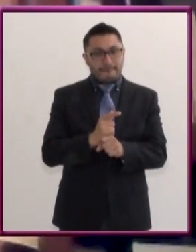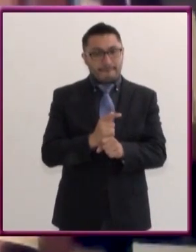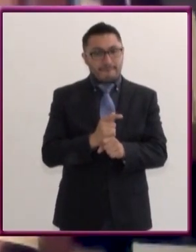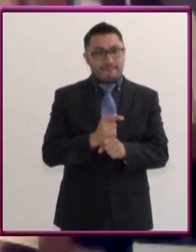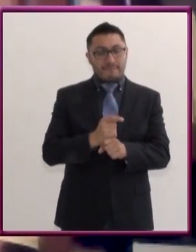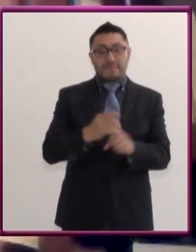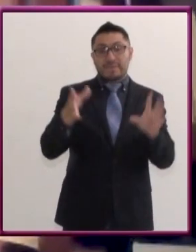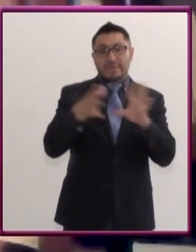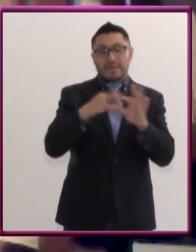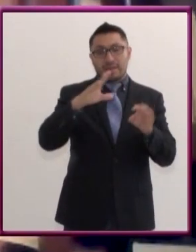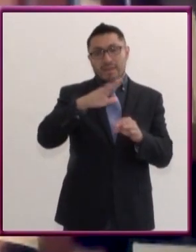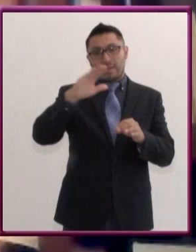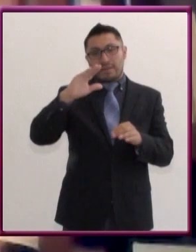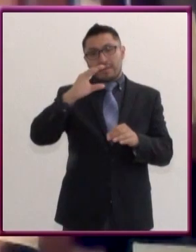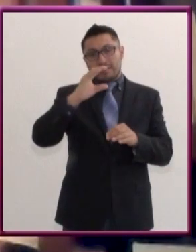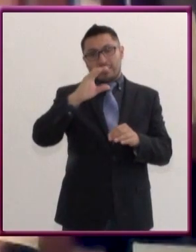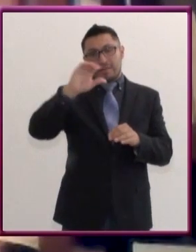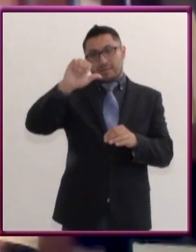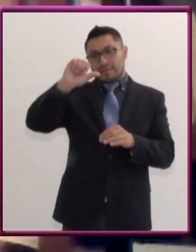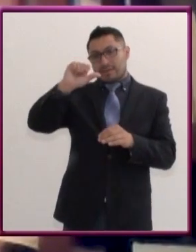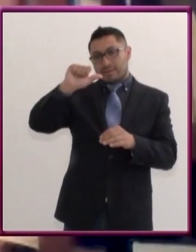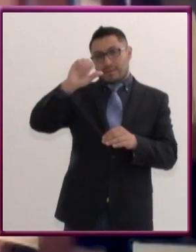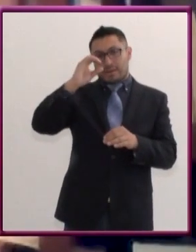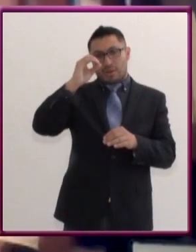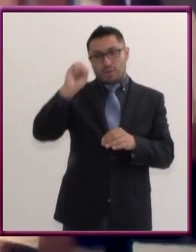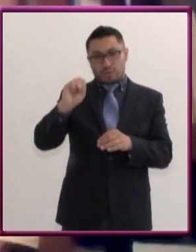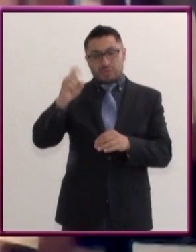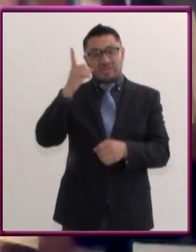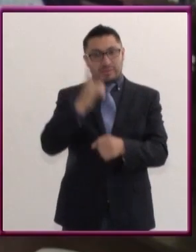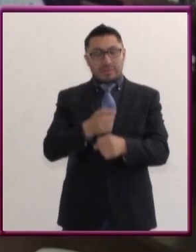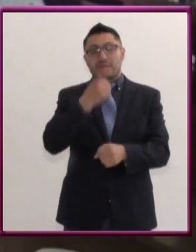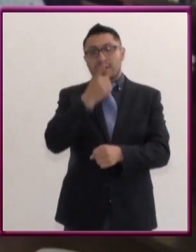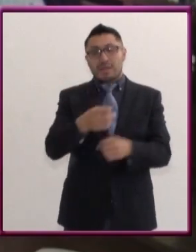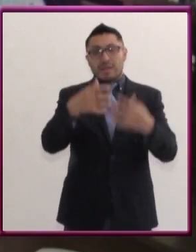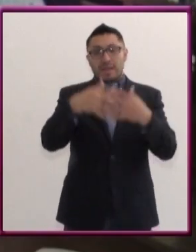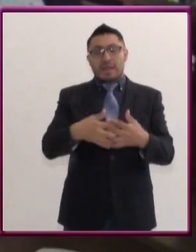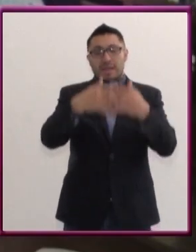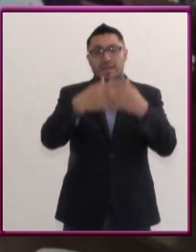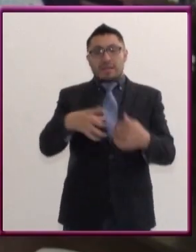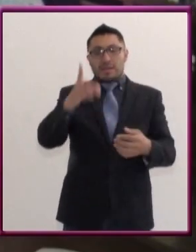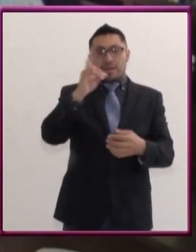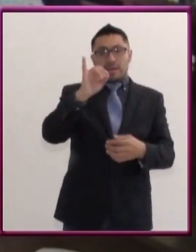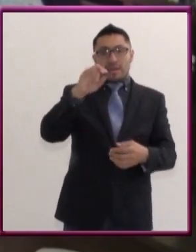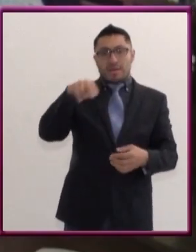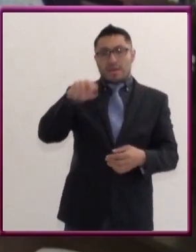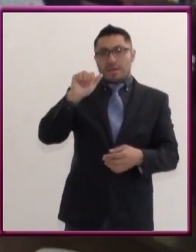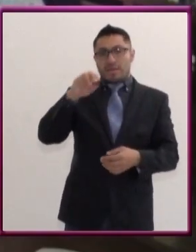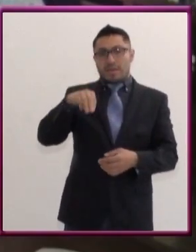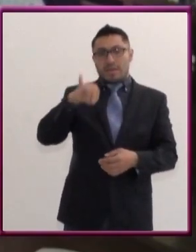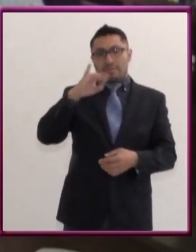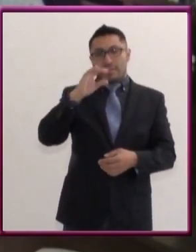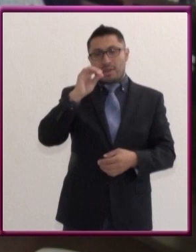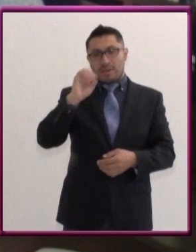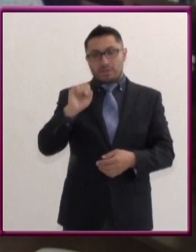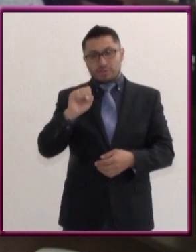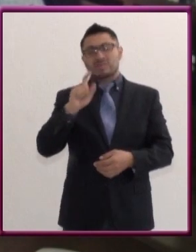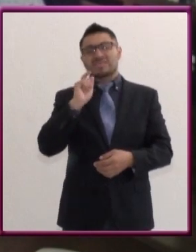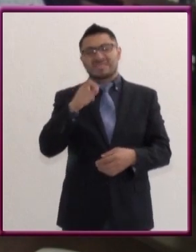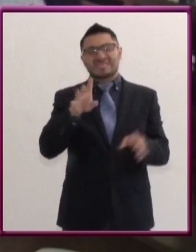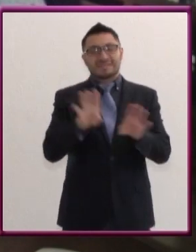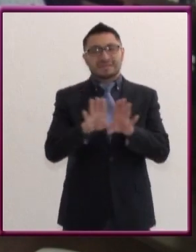del caos, yo creo que primero hay que hablar de los sistemas dinámicos. Los sistemas dinámicos, pues